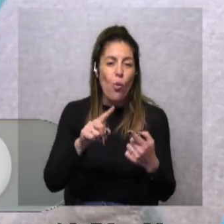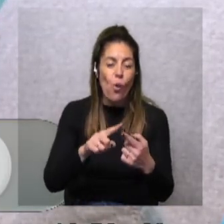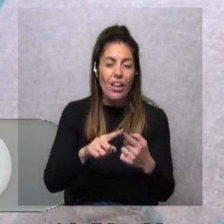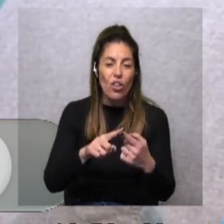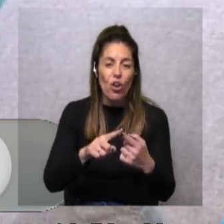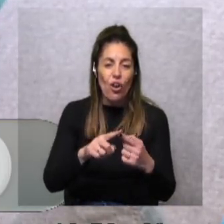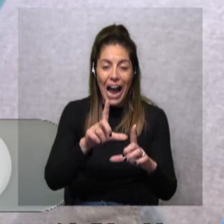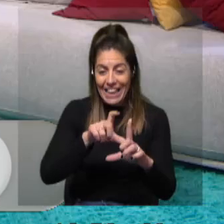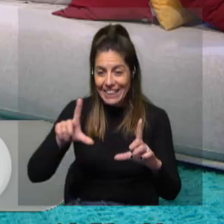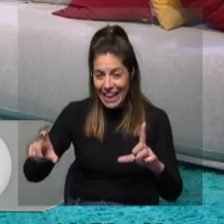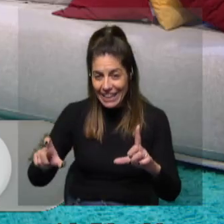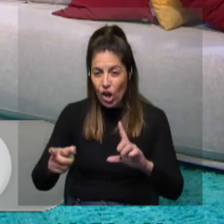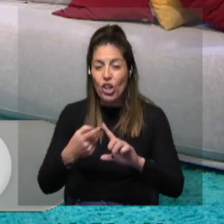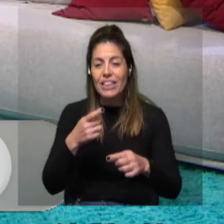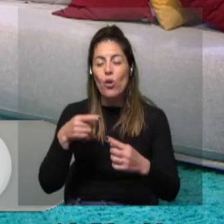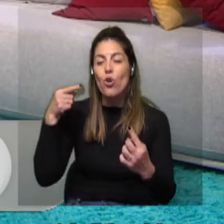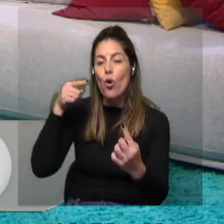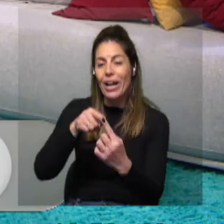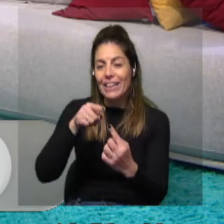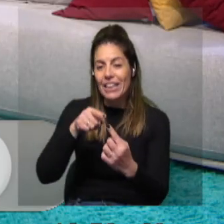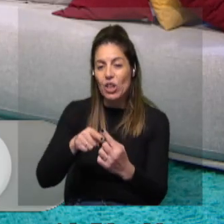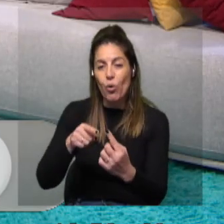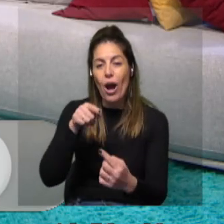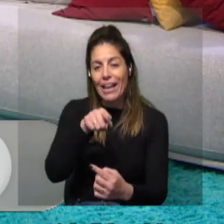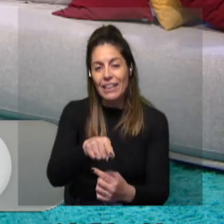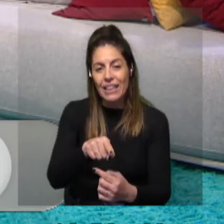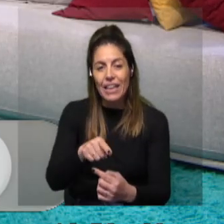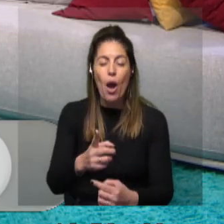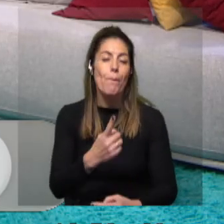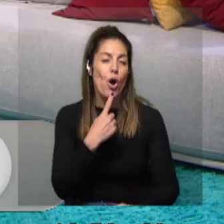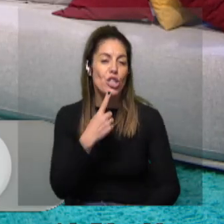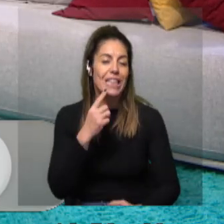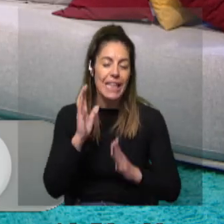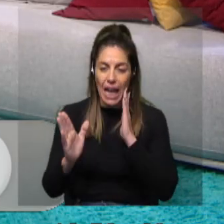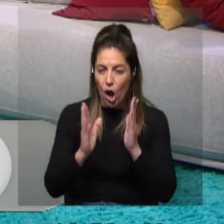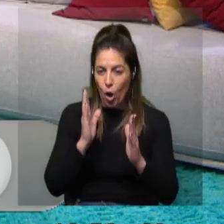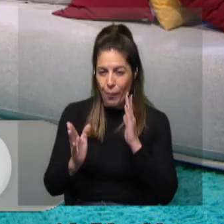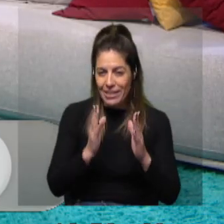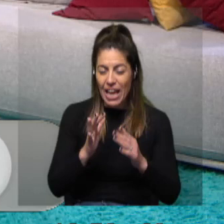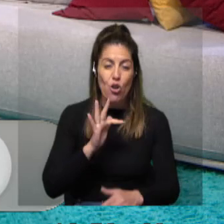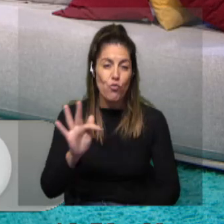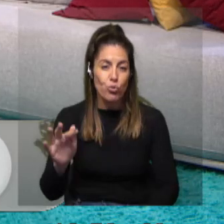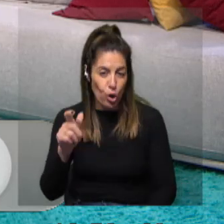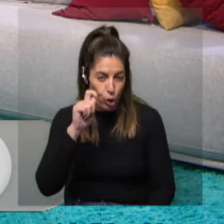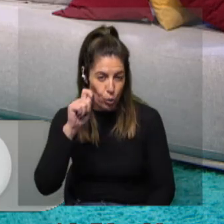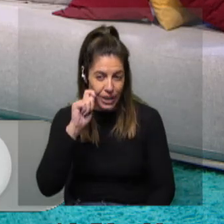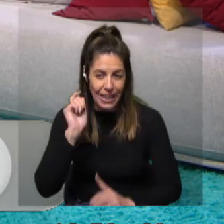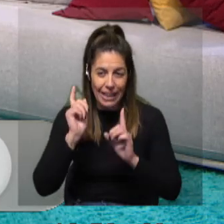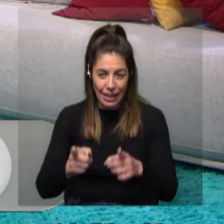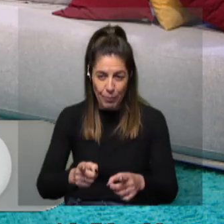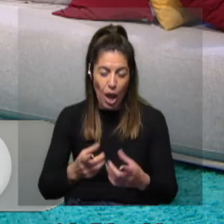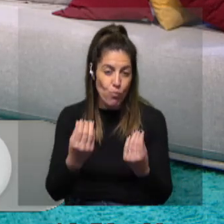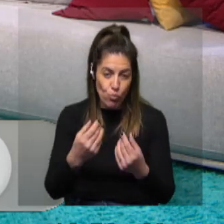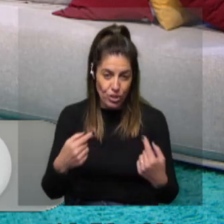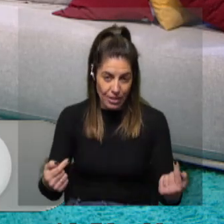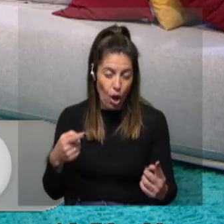Exteriores, tiene un objetivo, hay una meta geopolítica, comercial, en un futuro turística, que no sé, hay muchas